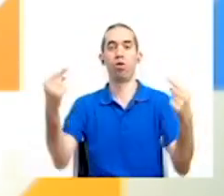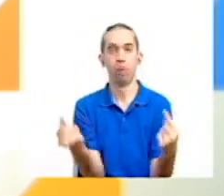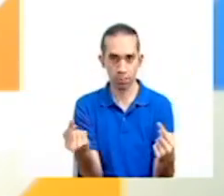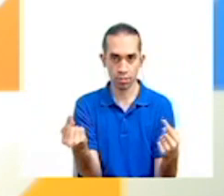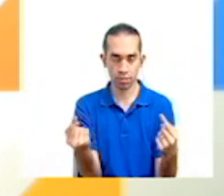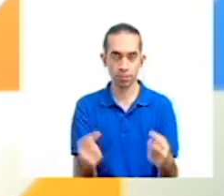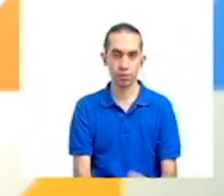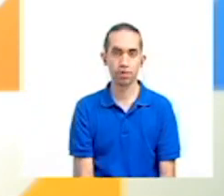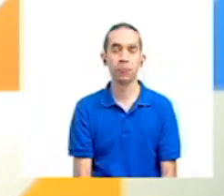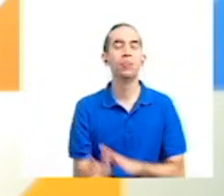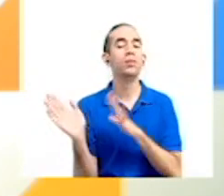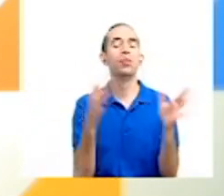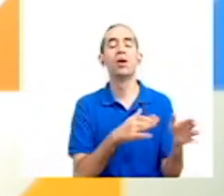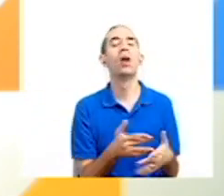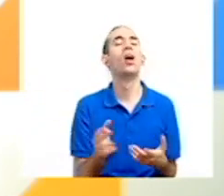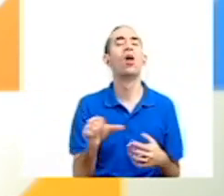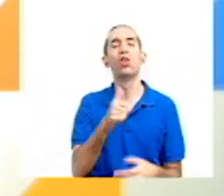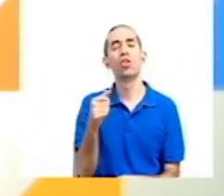polaridad?